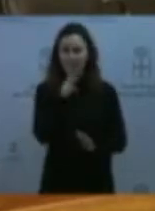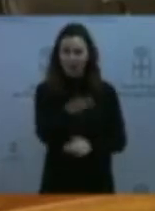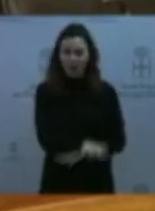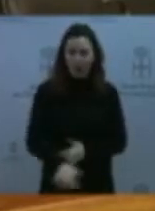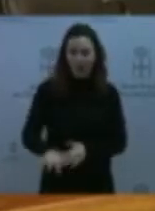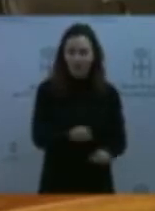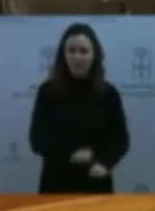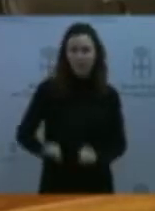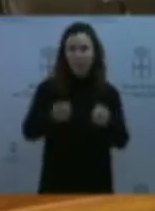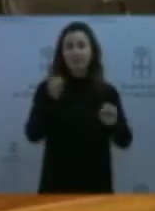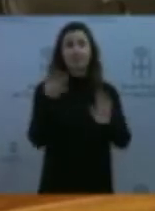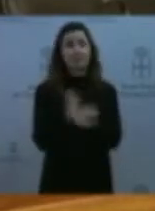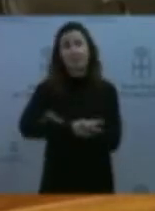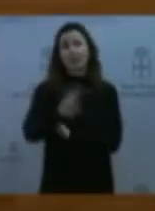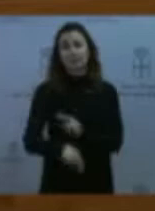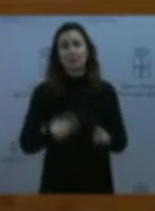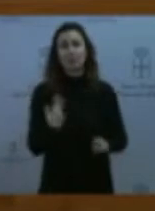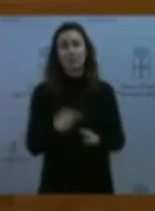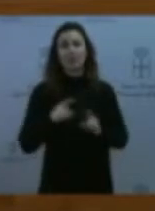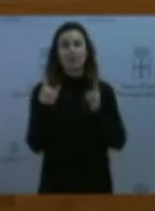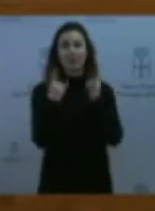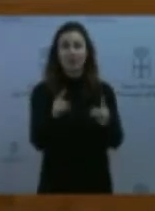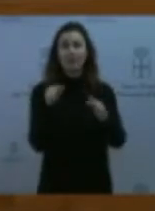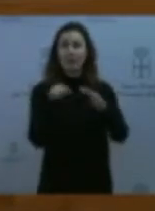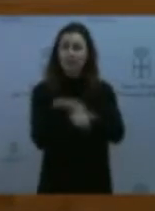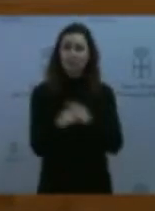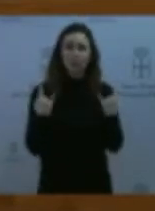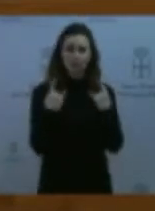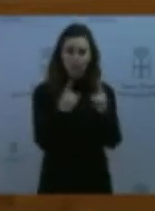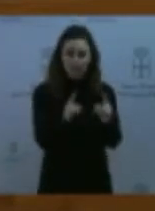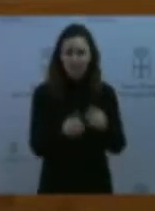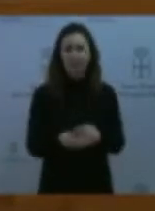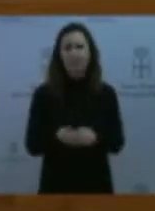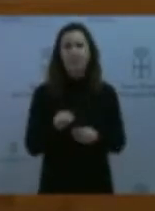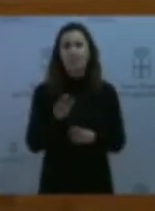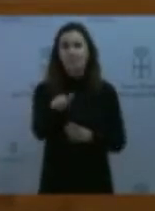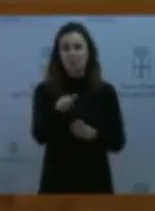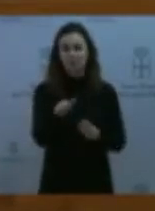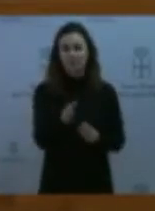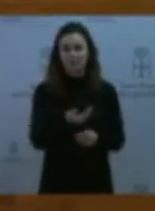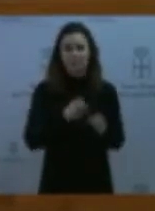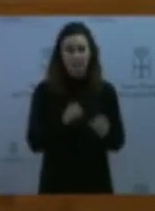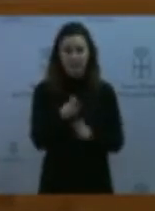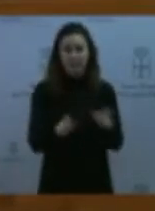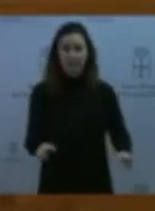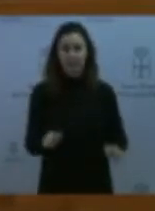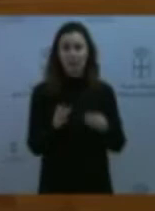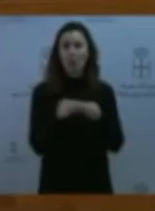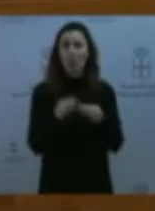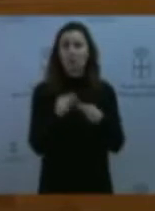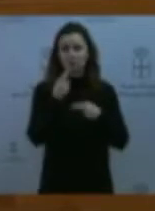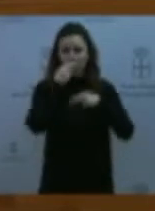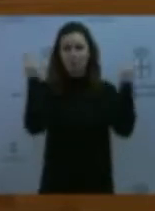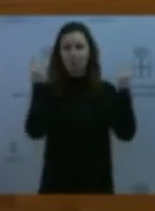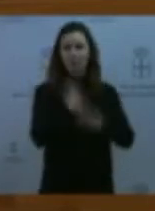es gestión forestal. En montes comunales declarados de utilidad pública, la Consejería ha autoriza